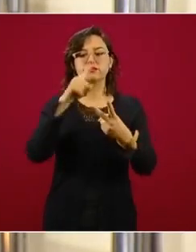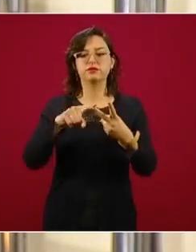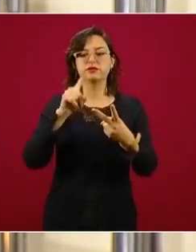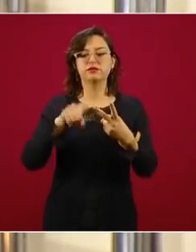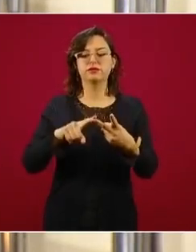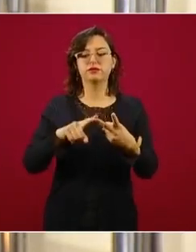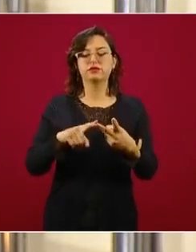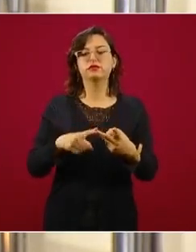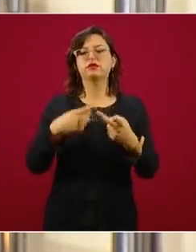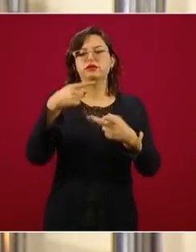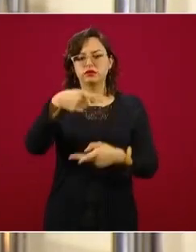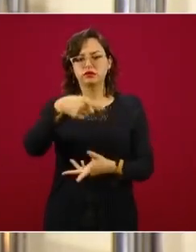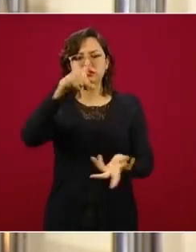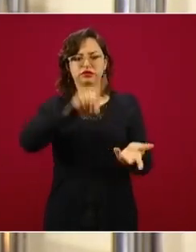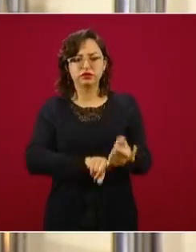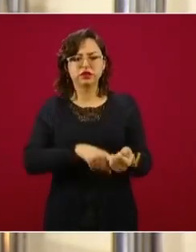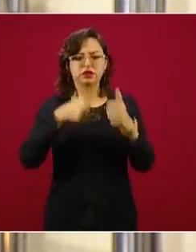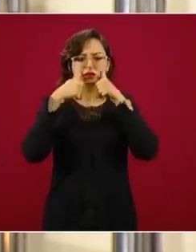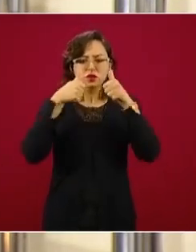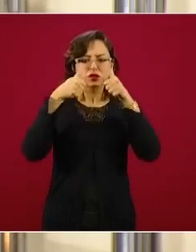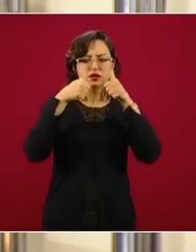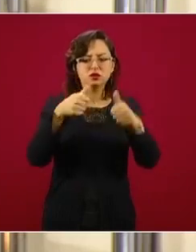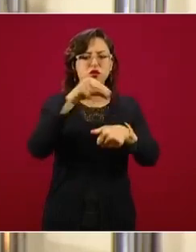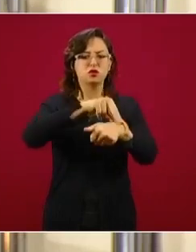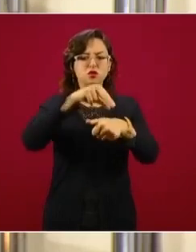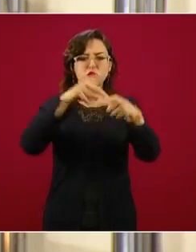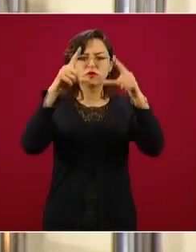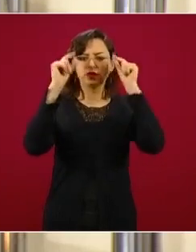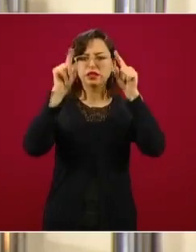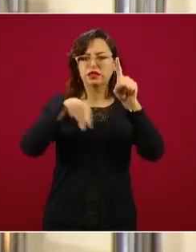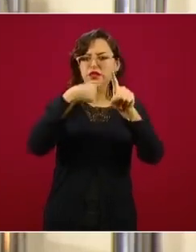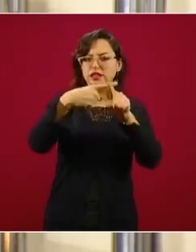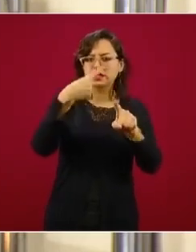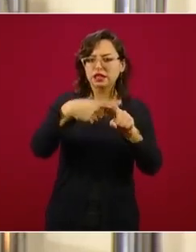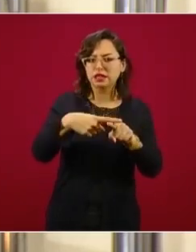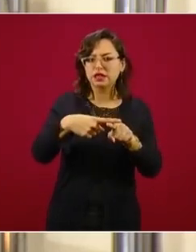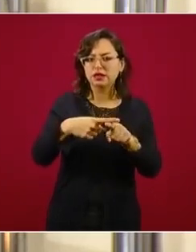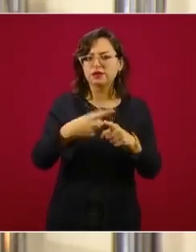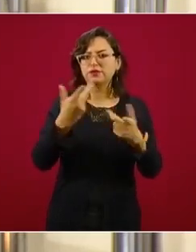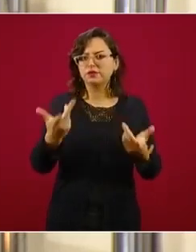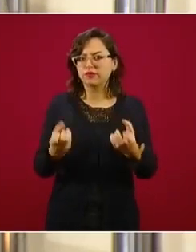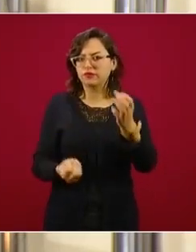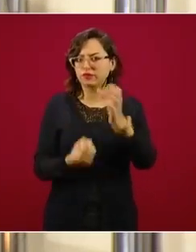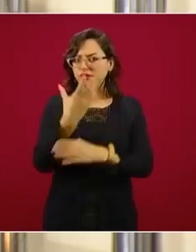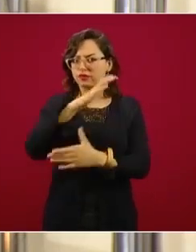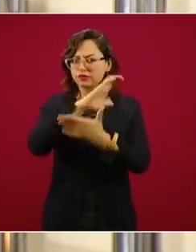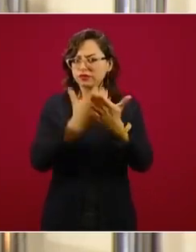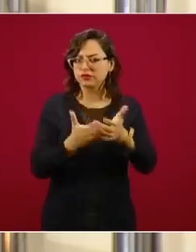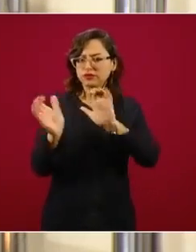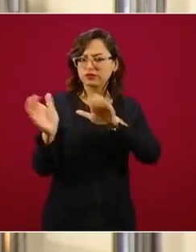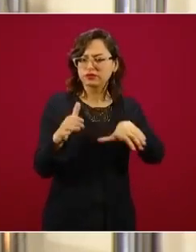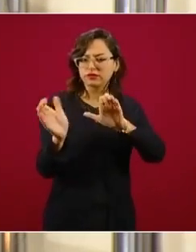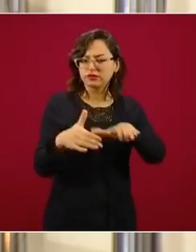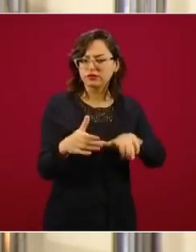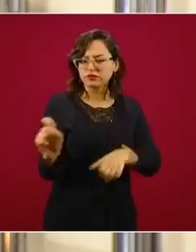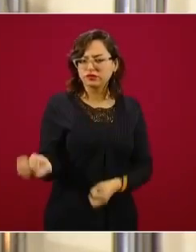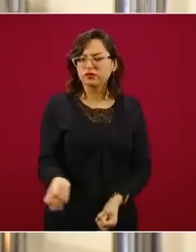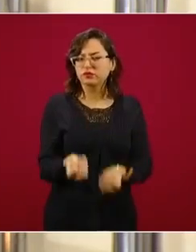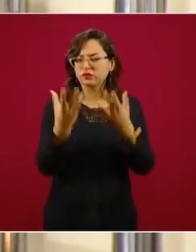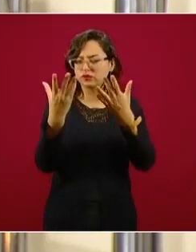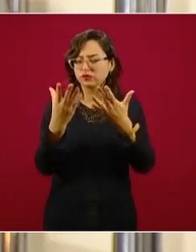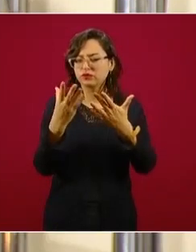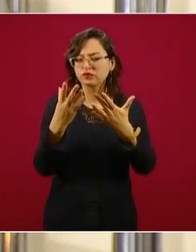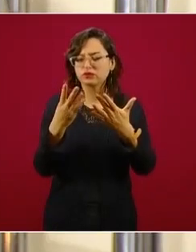destinado para que se atienda a la población en estos espacios? Si van a ser personal de los nuevos contratados y cuántos serían los que entrarían en